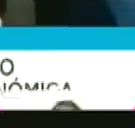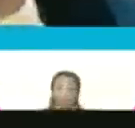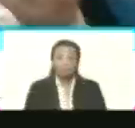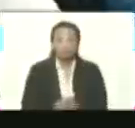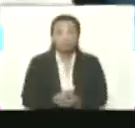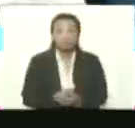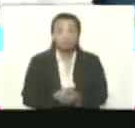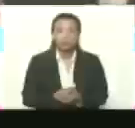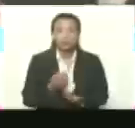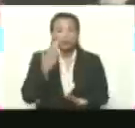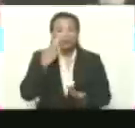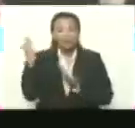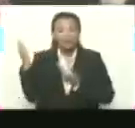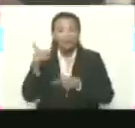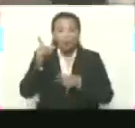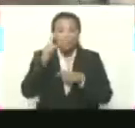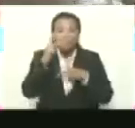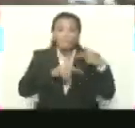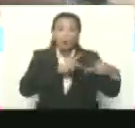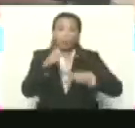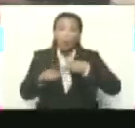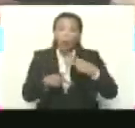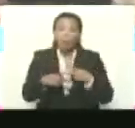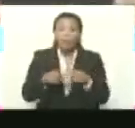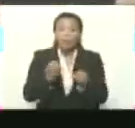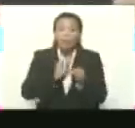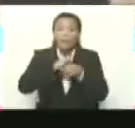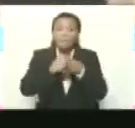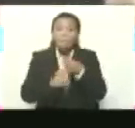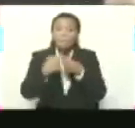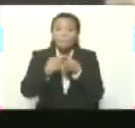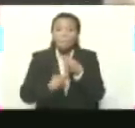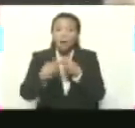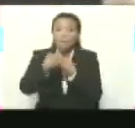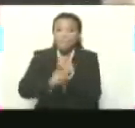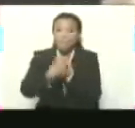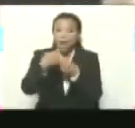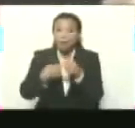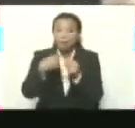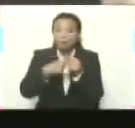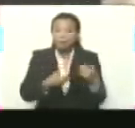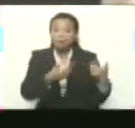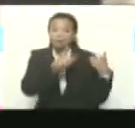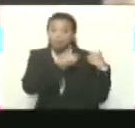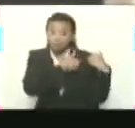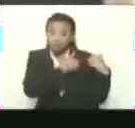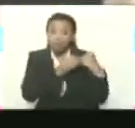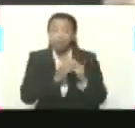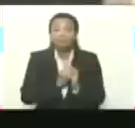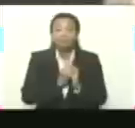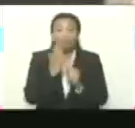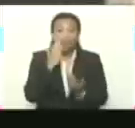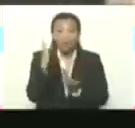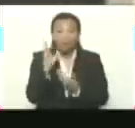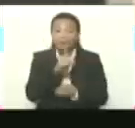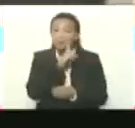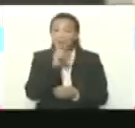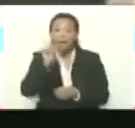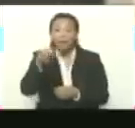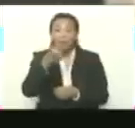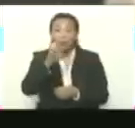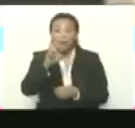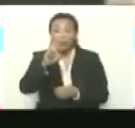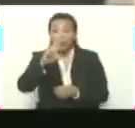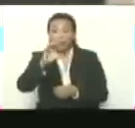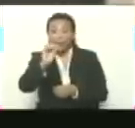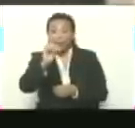lo muestre usted, presidente. Pero trigo merideño. Claro. Ah. Como se hablaba de la Alianza Científica Campesina, que ahí